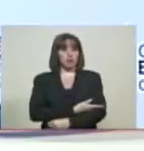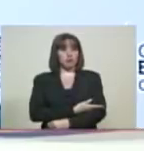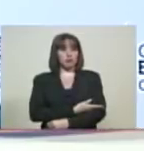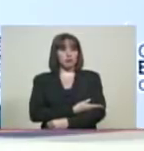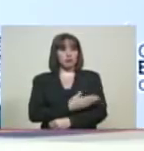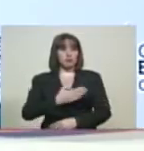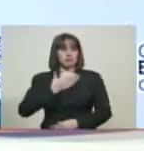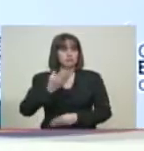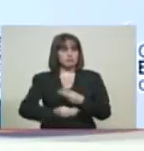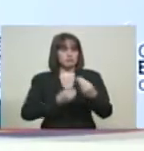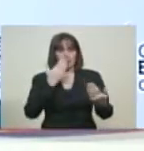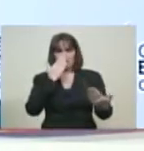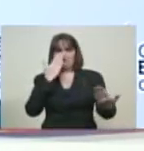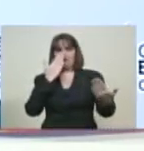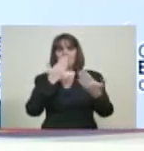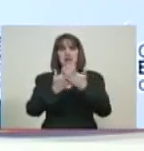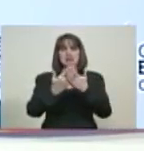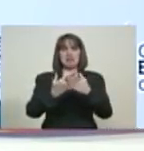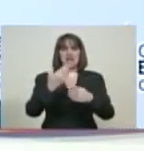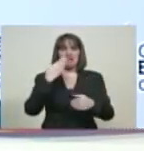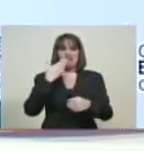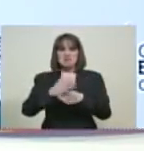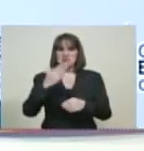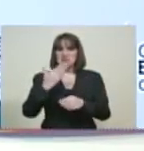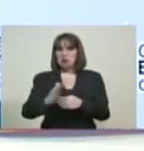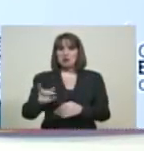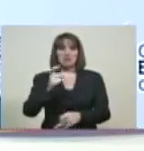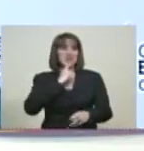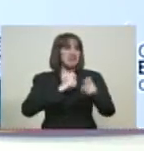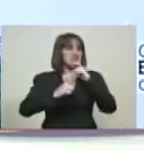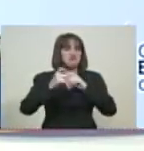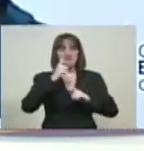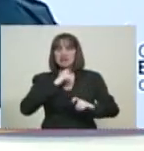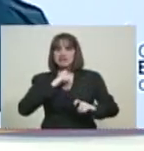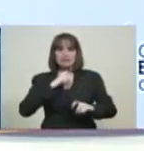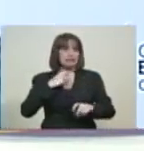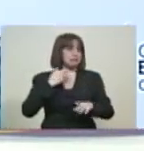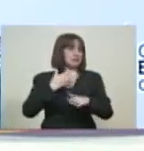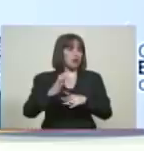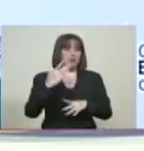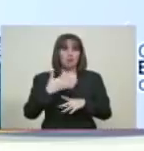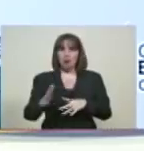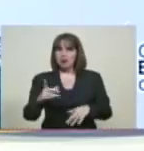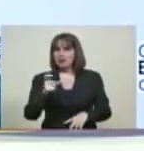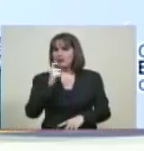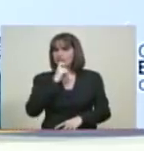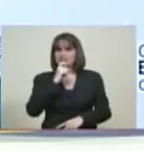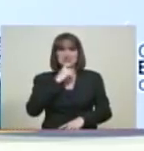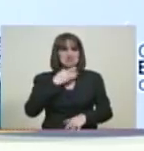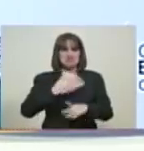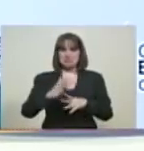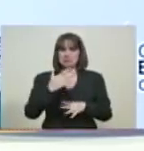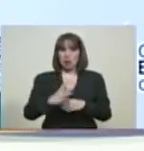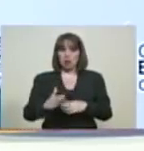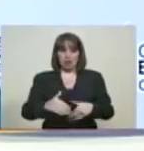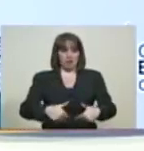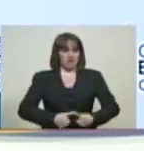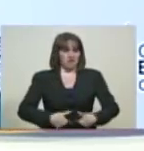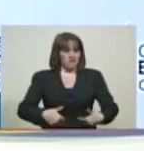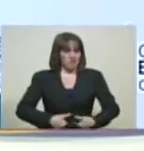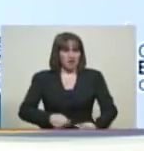afrontar cualquier dificultad y superar cualquier obstáculo la paz como centro del gran esfuerzo nacional